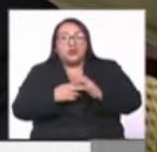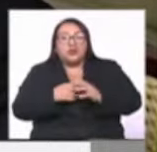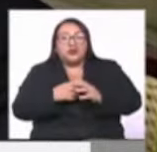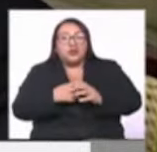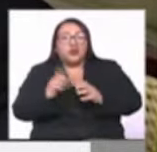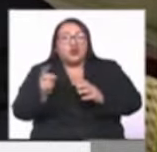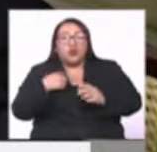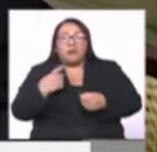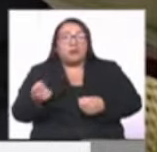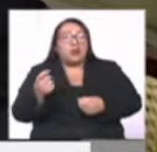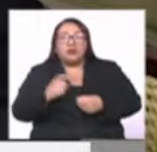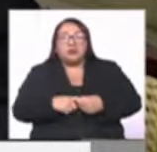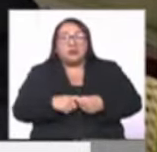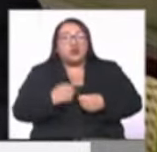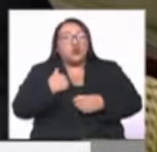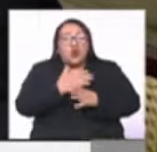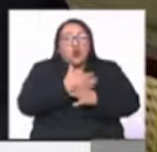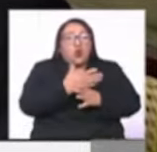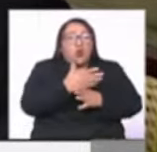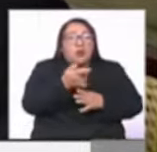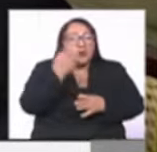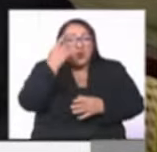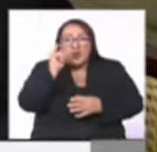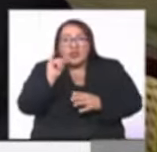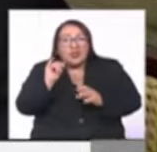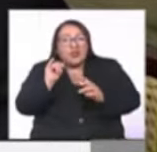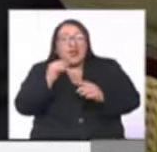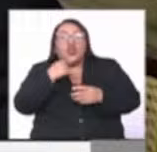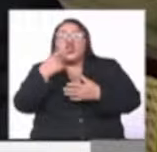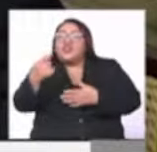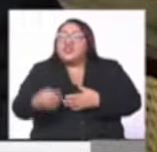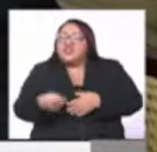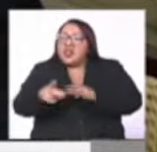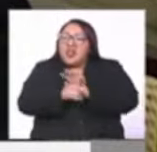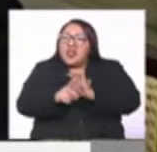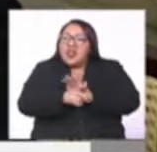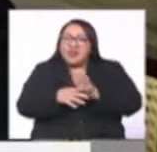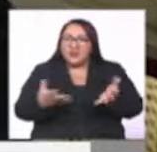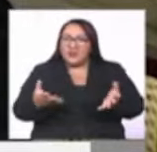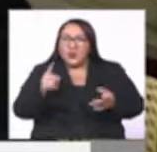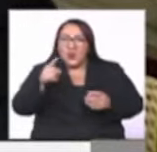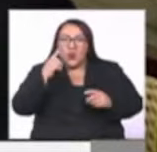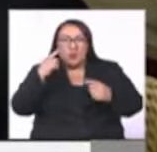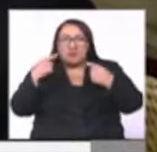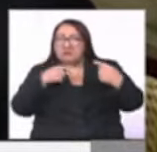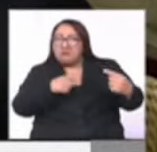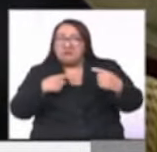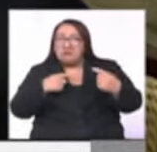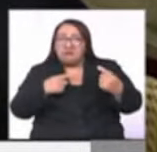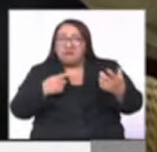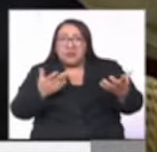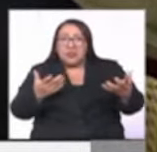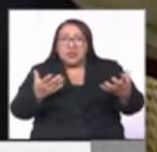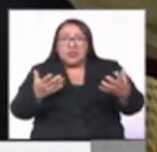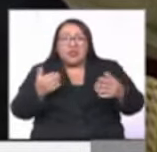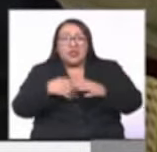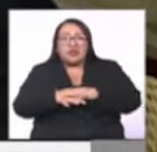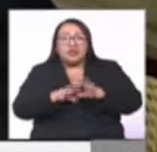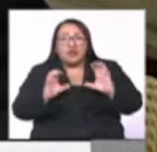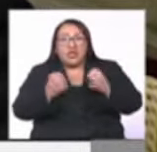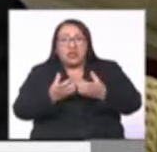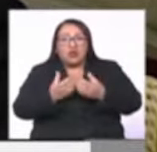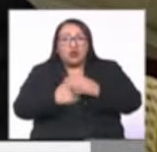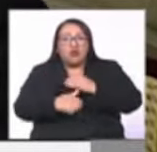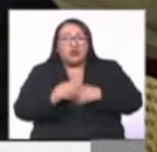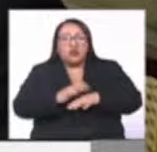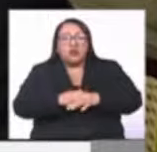de no partir de no compartir un criterio interpretativo o por una discrepancia hermenéutica sobre